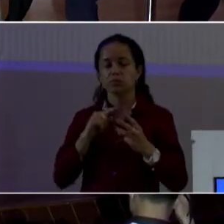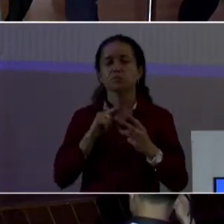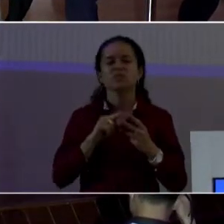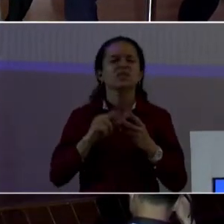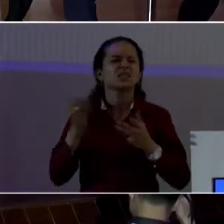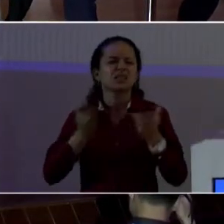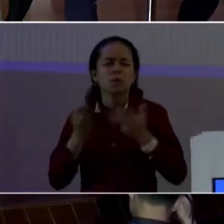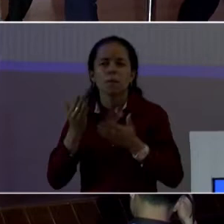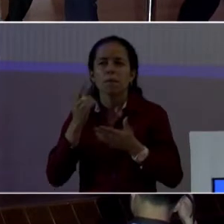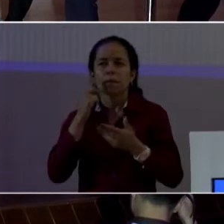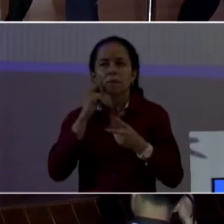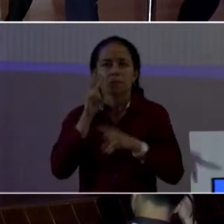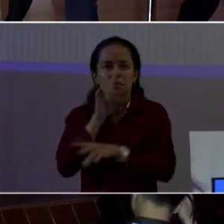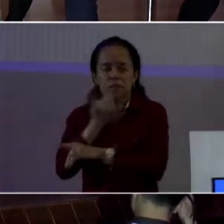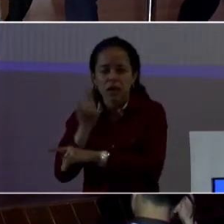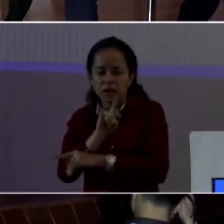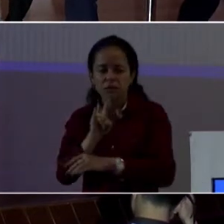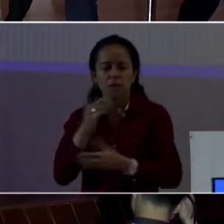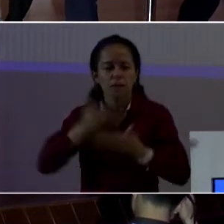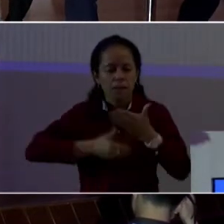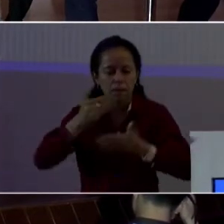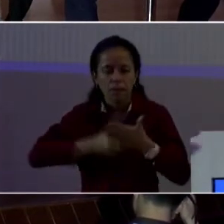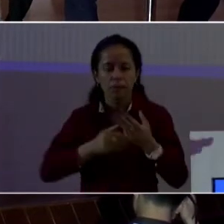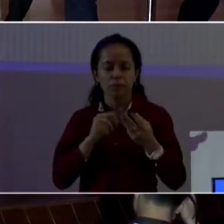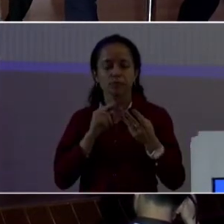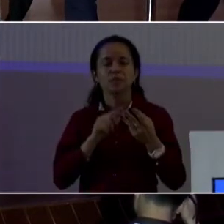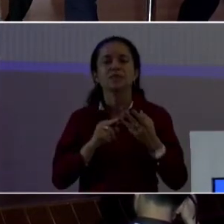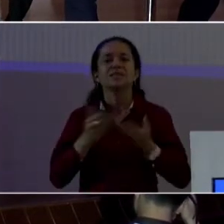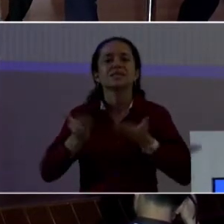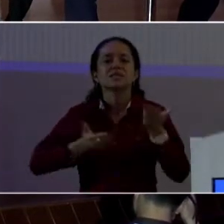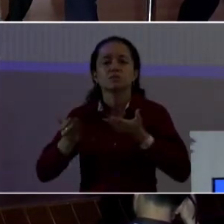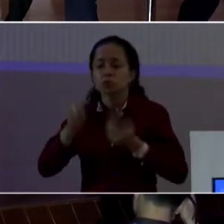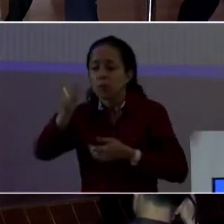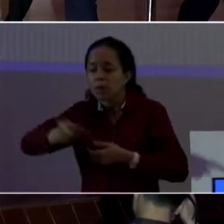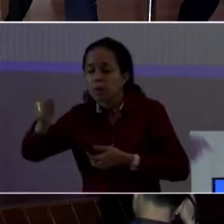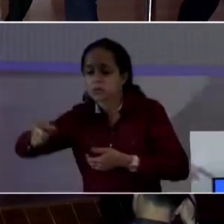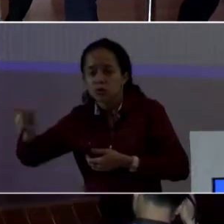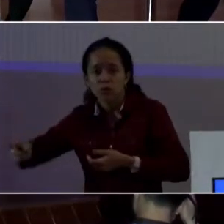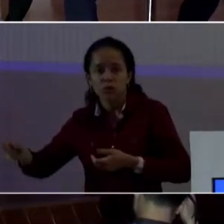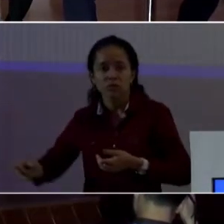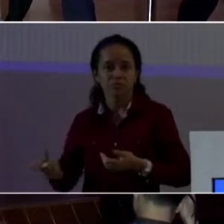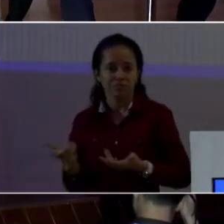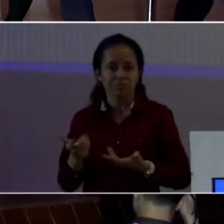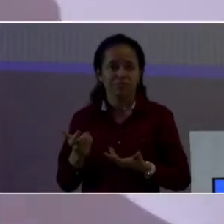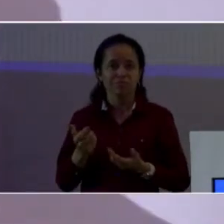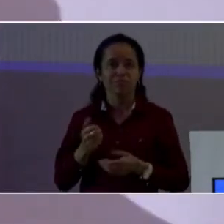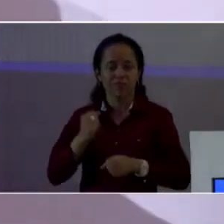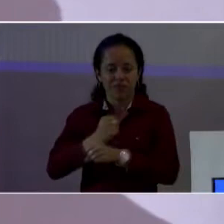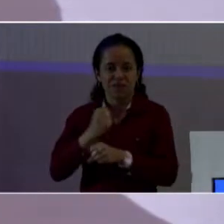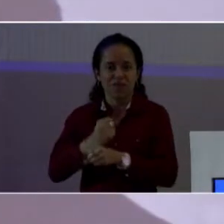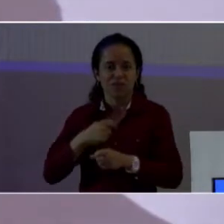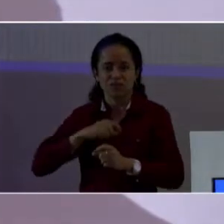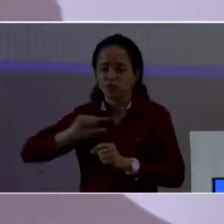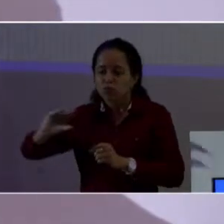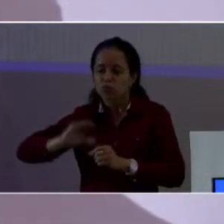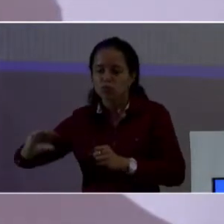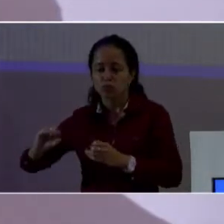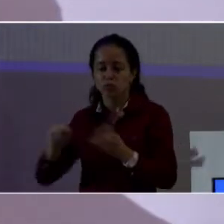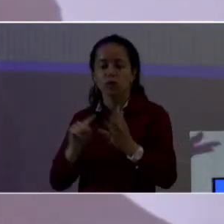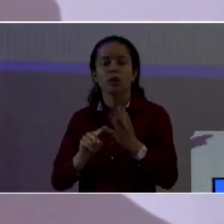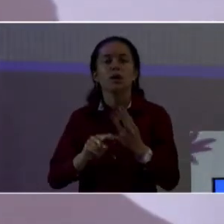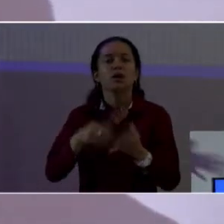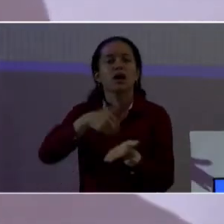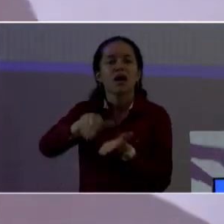de vigilancia, papelería, los servicios de personal o gastos de personal, que es la planta, y gastos de